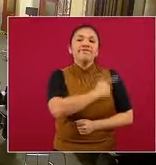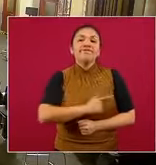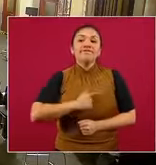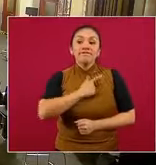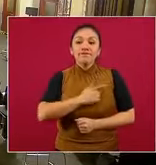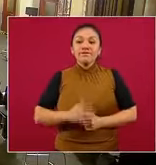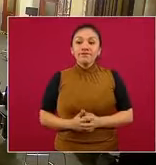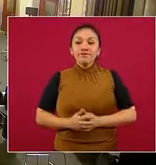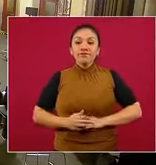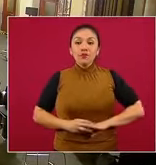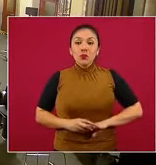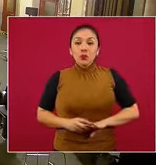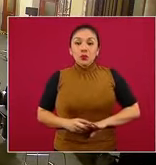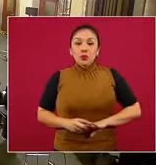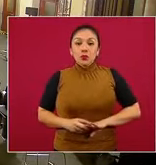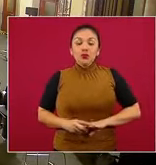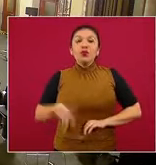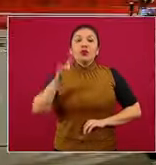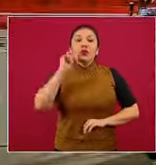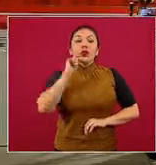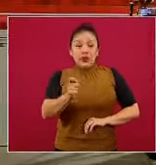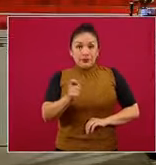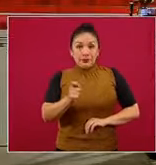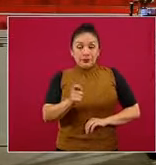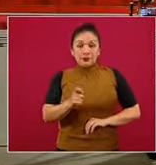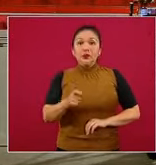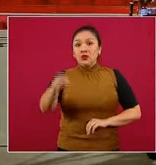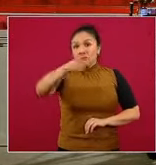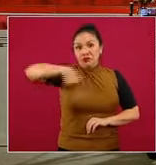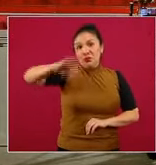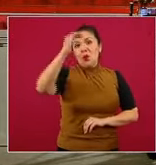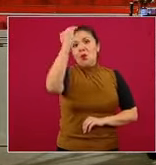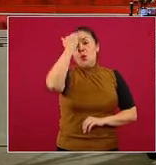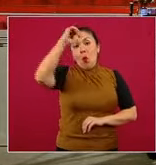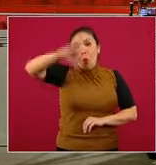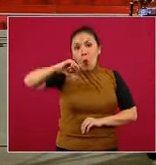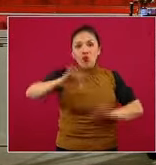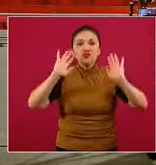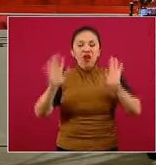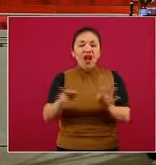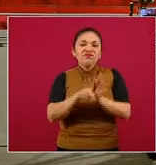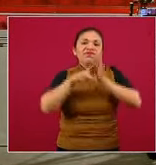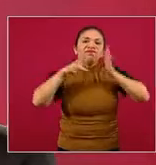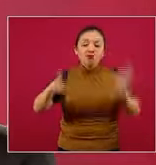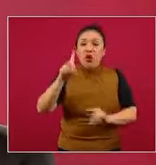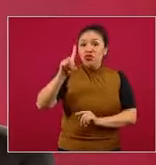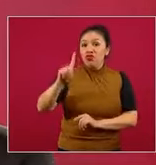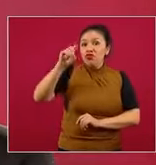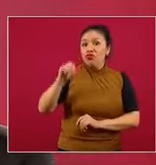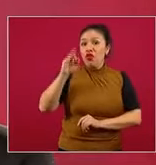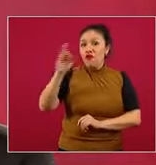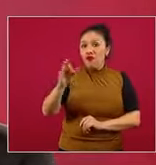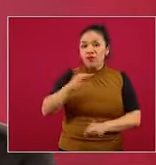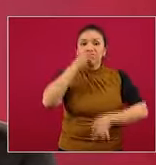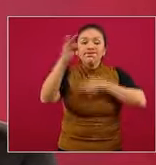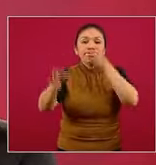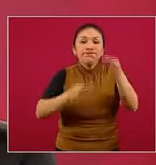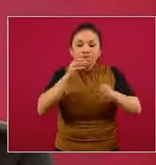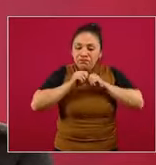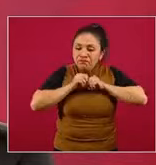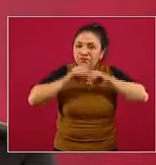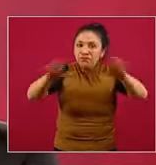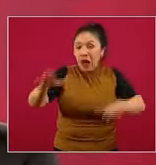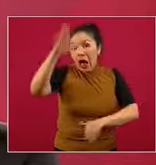Se cumple con esto para conocimiento de todo el mundo. Hoy se publicó en el Diario Oficial de la Federación